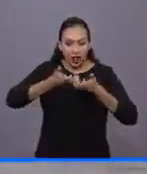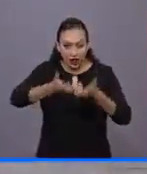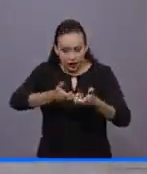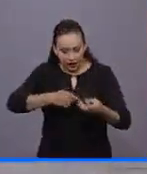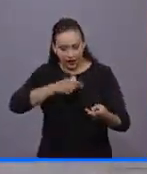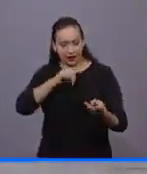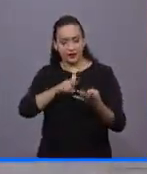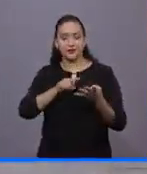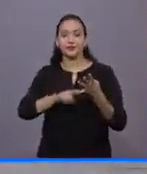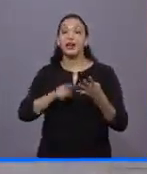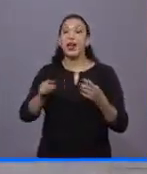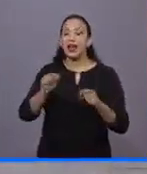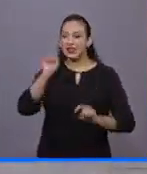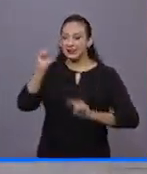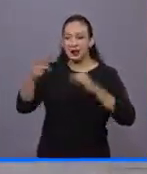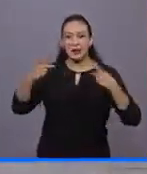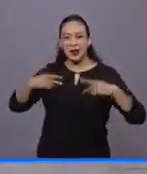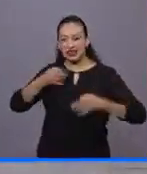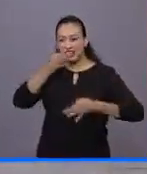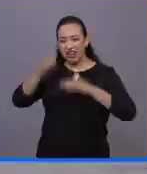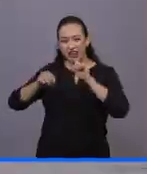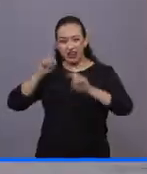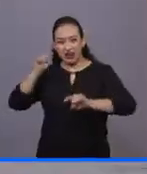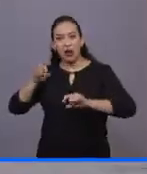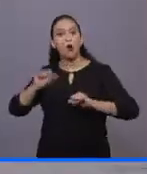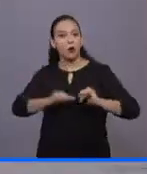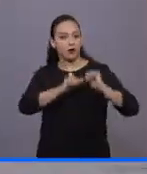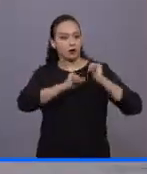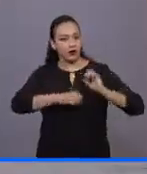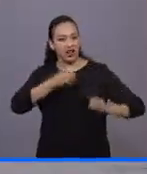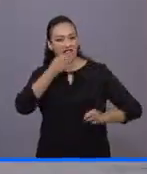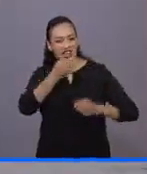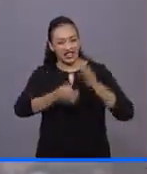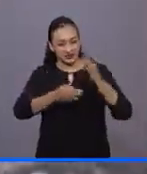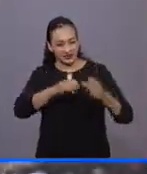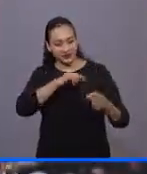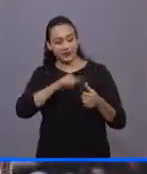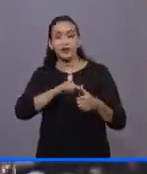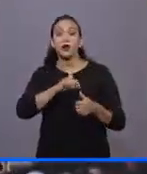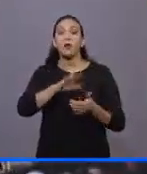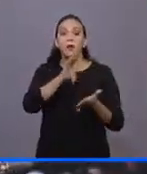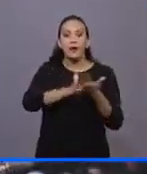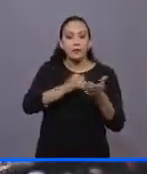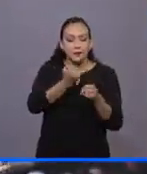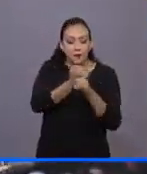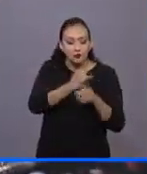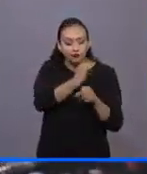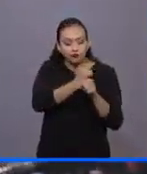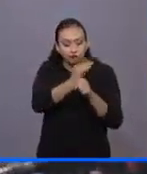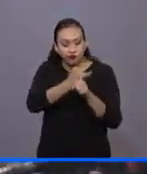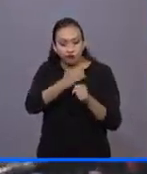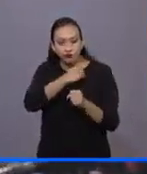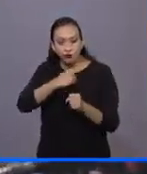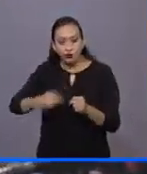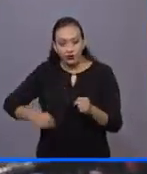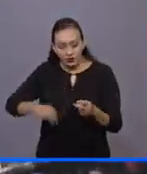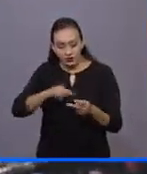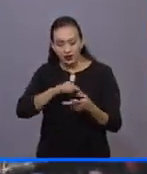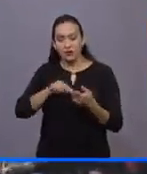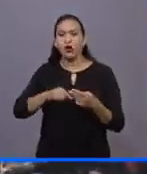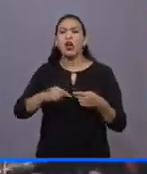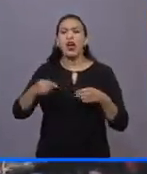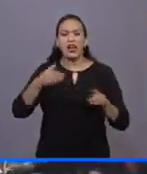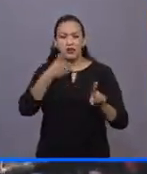agredir verbalmente a transeúntes o autoridades, por búsqueda de documentos e información municipal, molestar